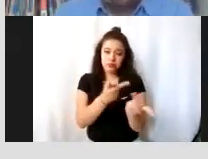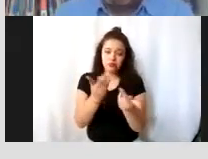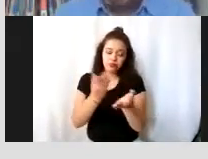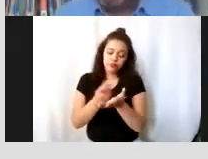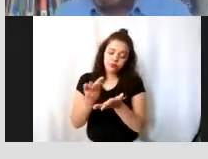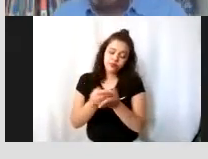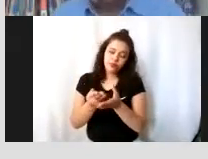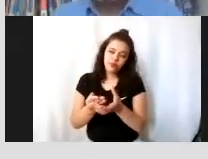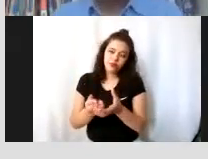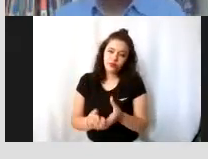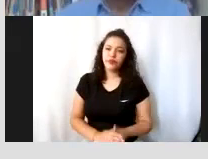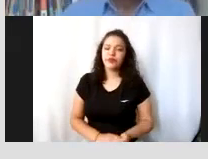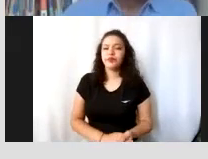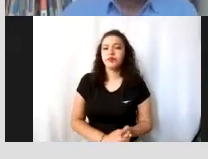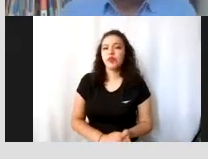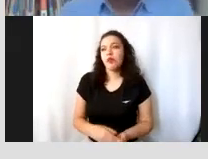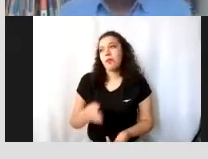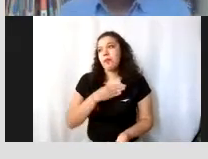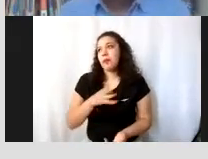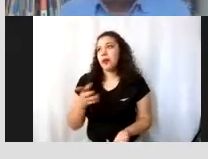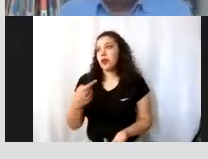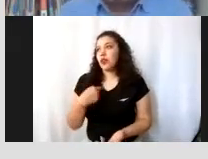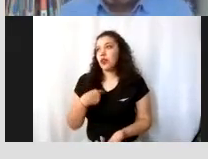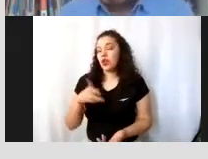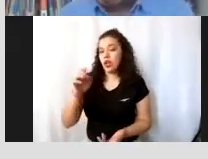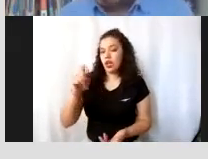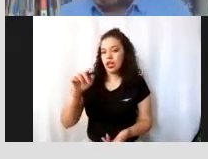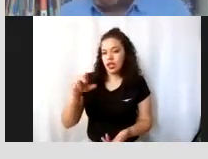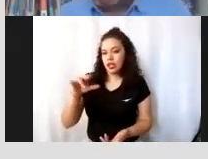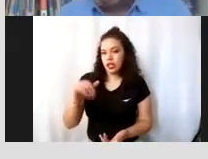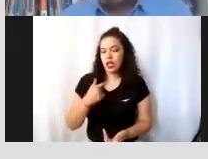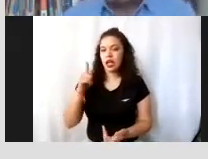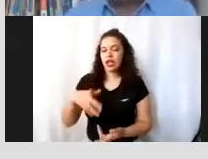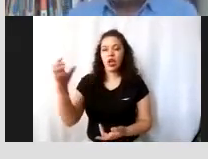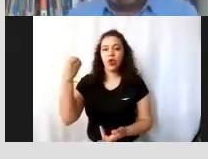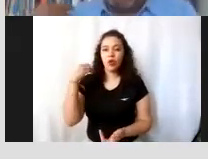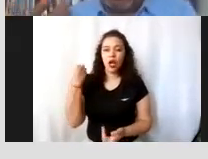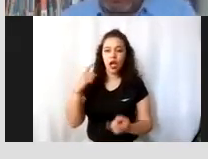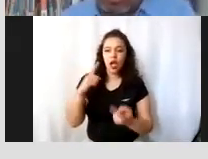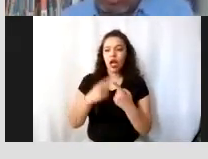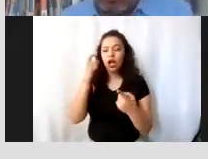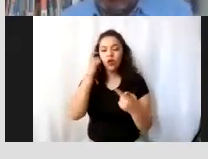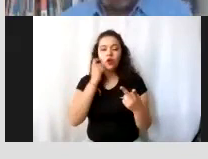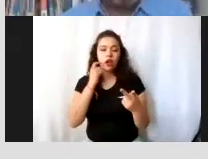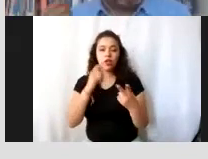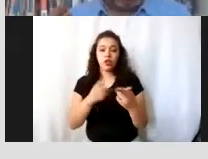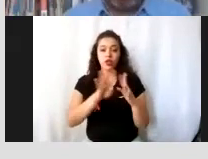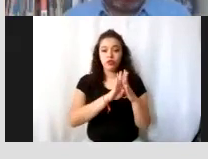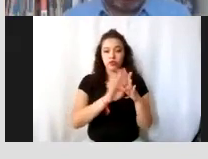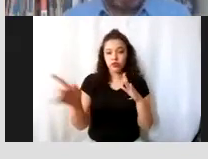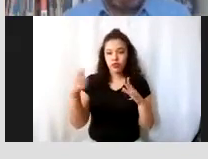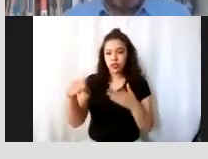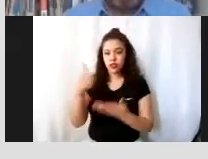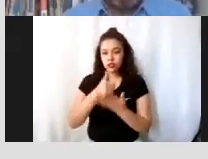una etnia, puede decir, bueno, yo vengo de una etnia de Oaxaca o de Guerrero, migré a la Ciudad de México por